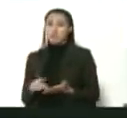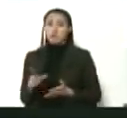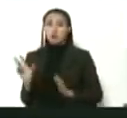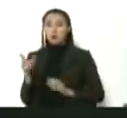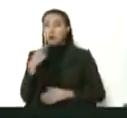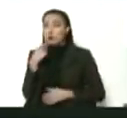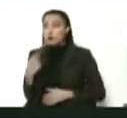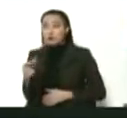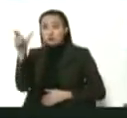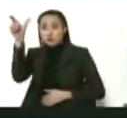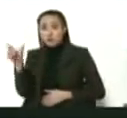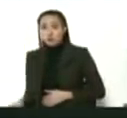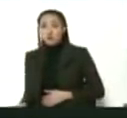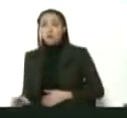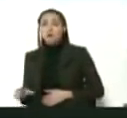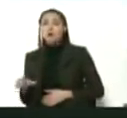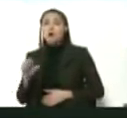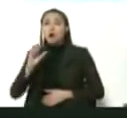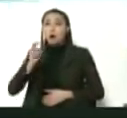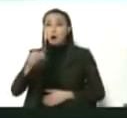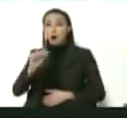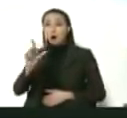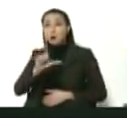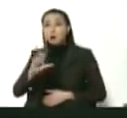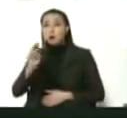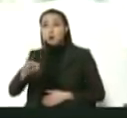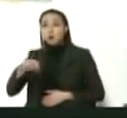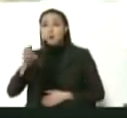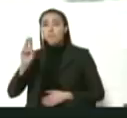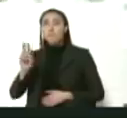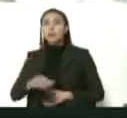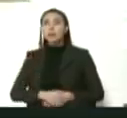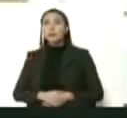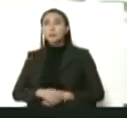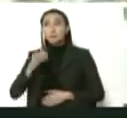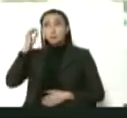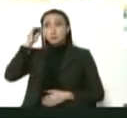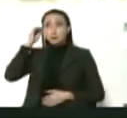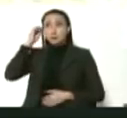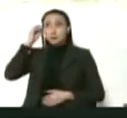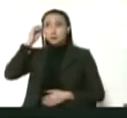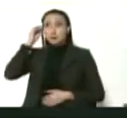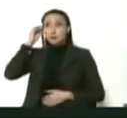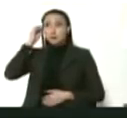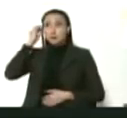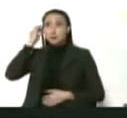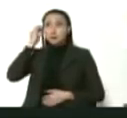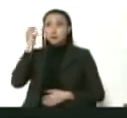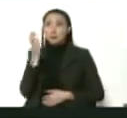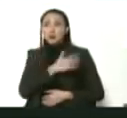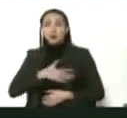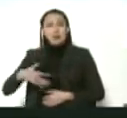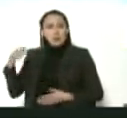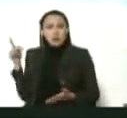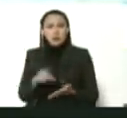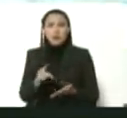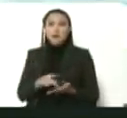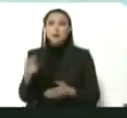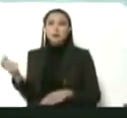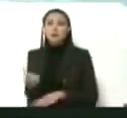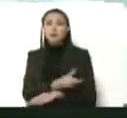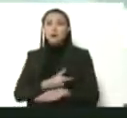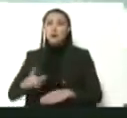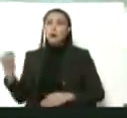dice Ramos Alú. Y le agrega que ellos quieren participar en estas elecciones de gobernadores y